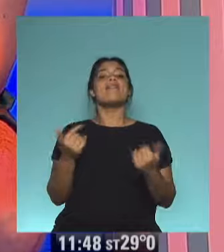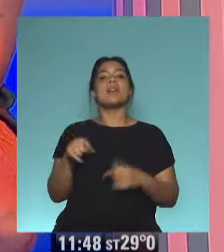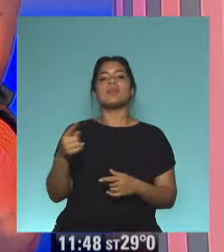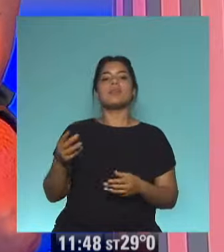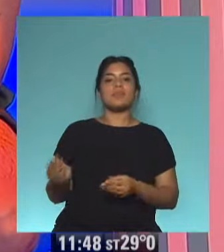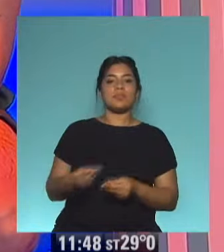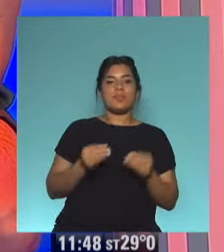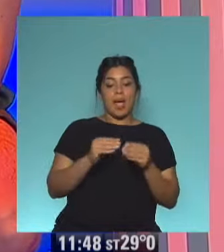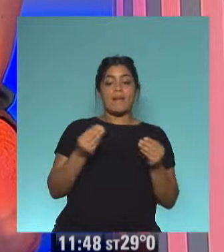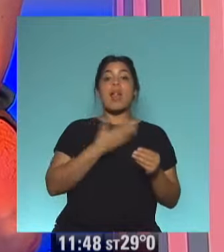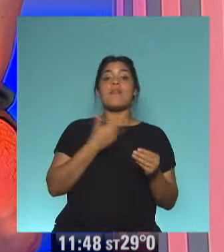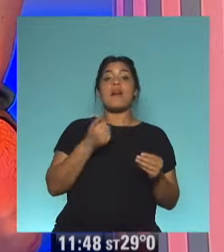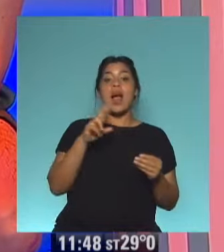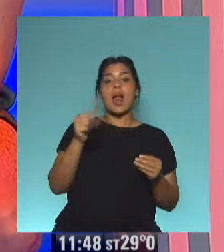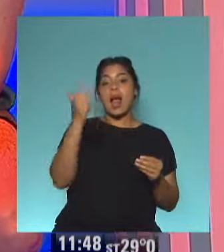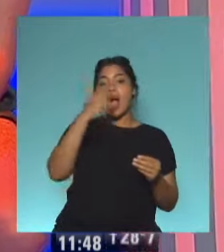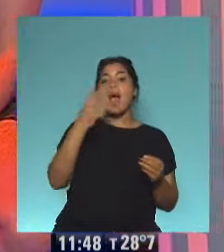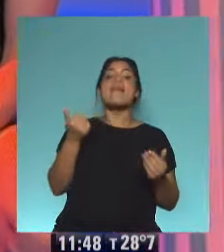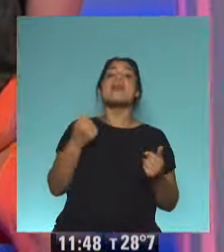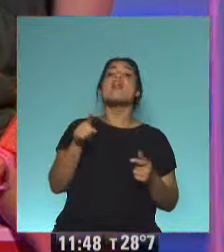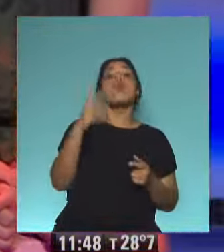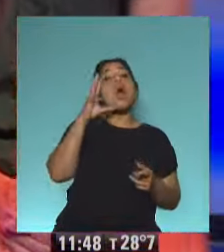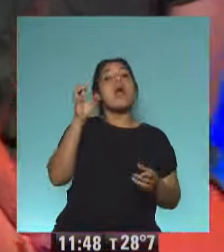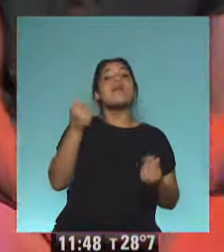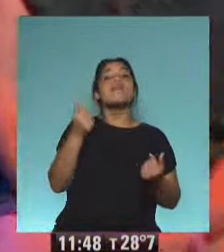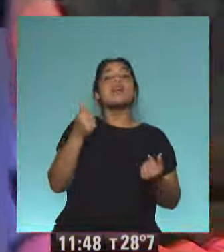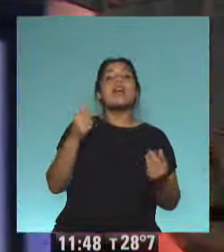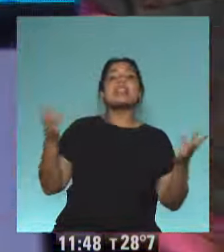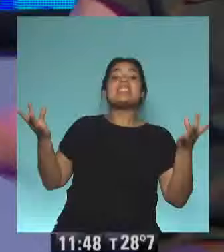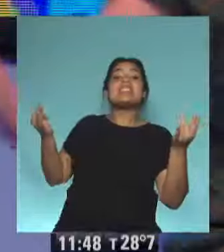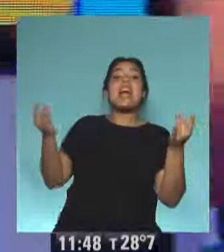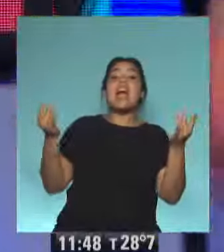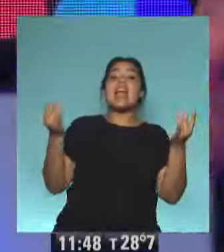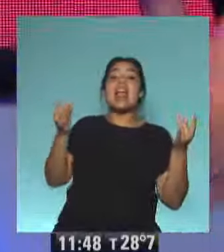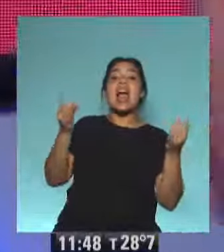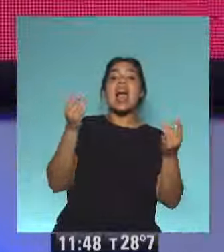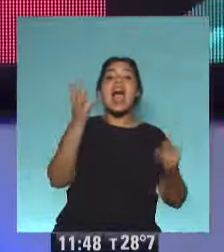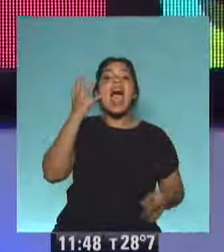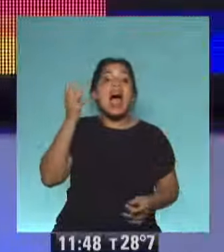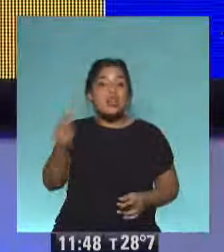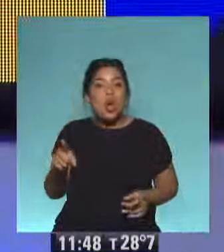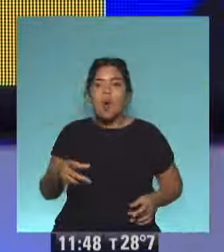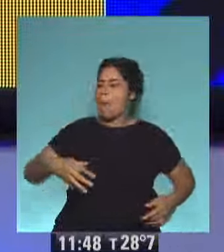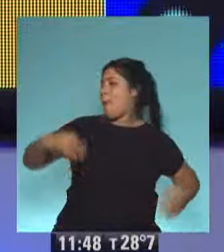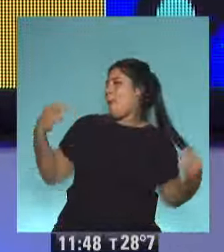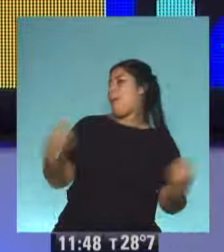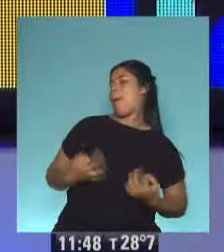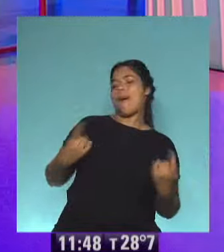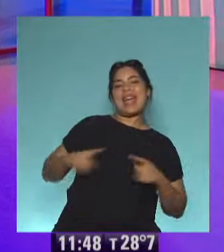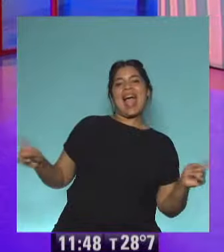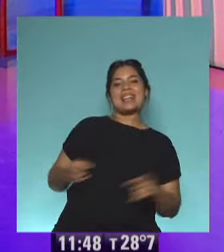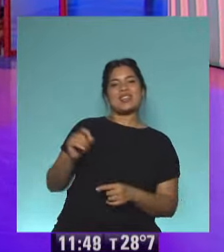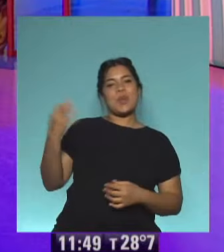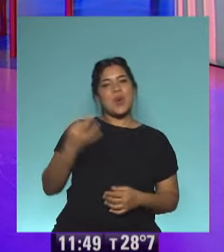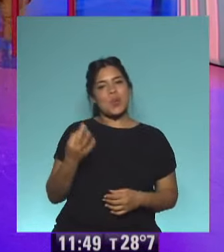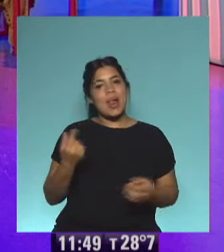este. A ver, Fara, te tocó, a ver si te acordás de la chacarera de los gatos. ¡Qué buen tema! ¿Te acordás?